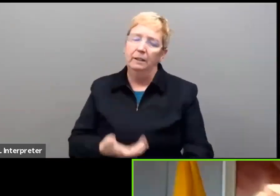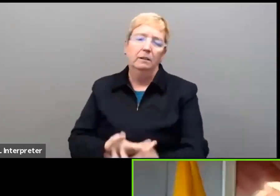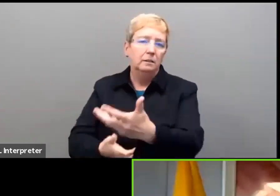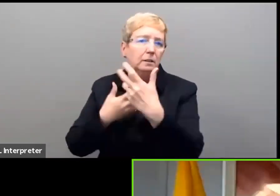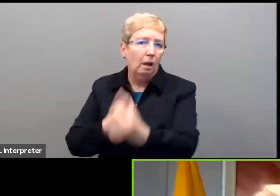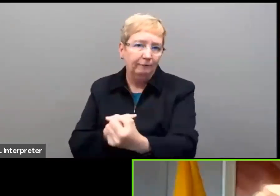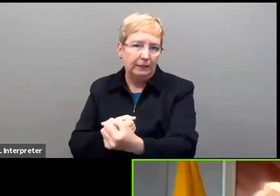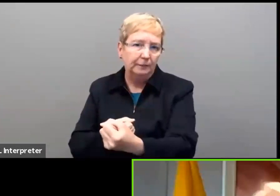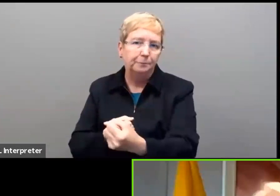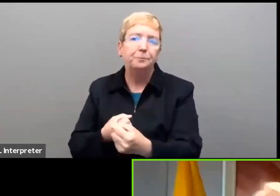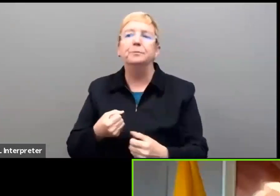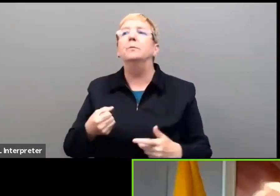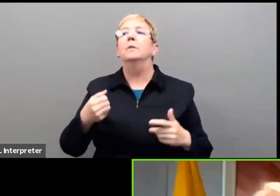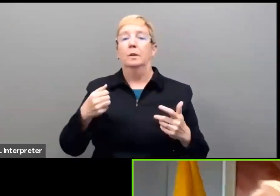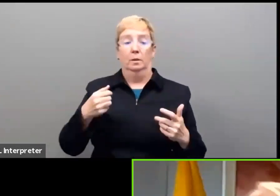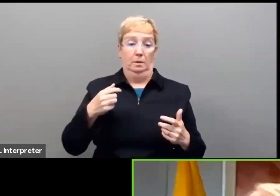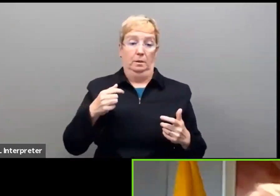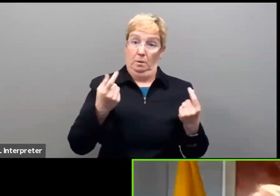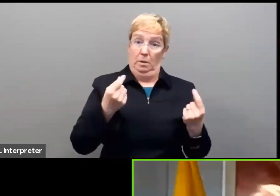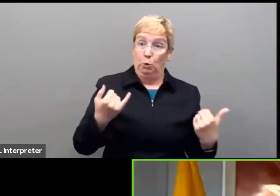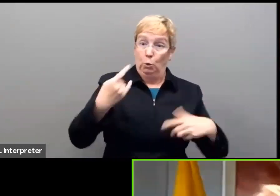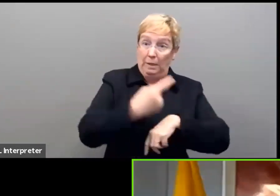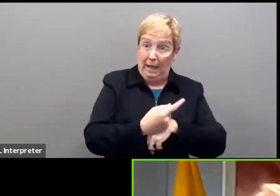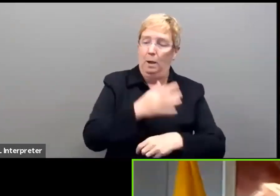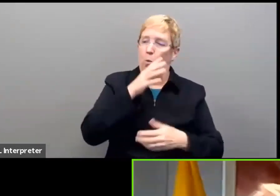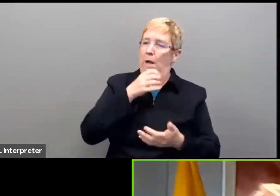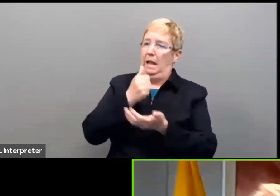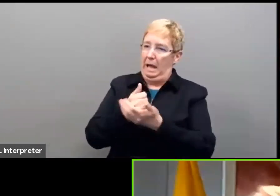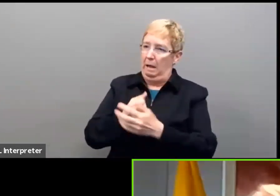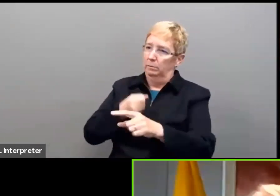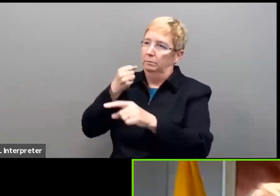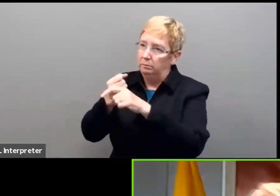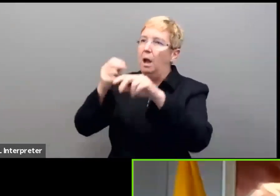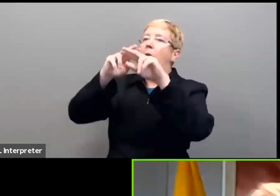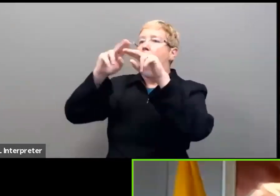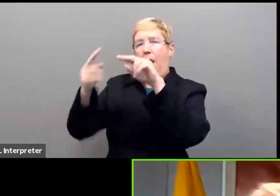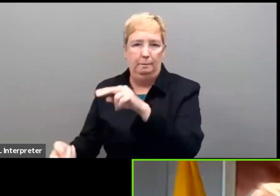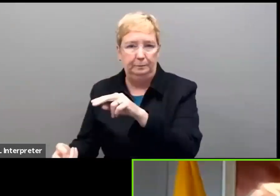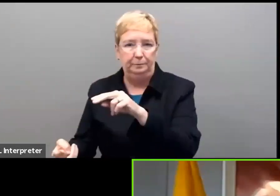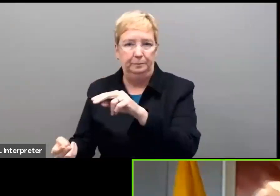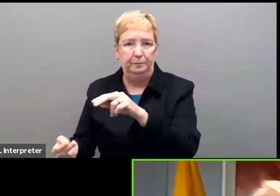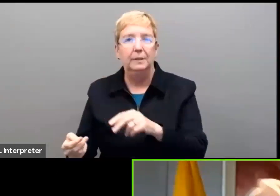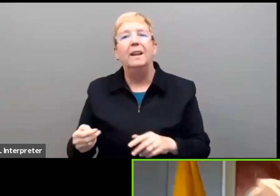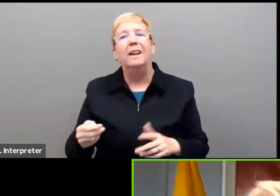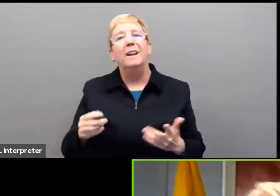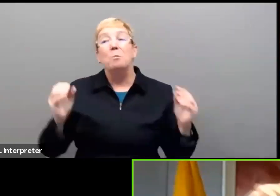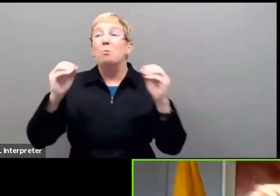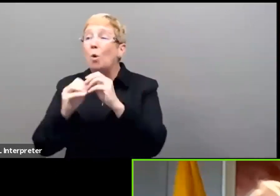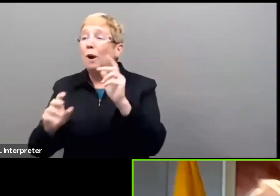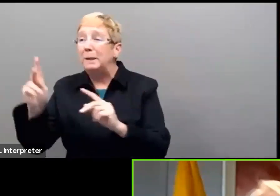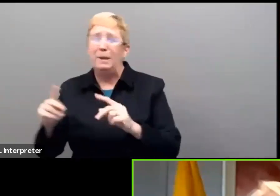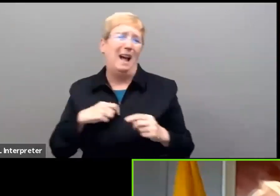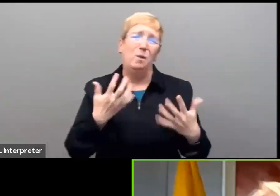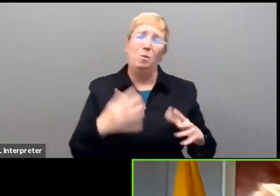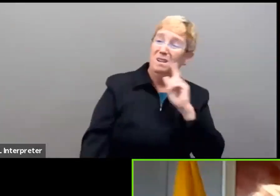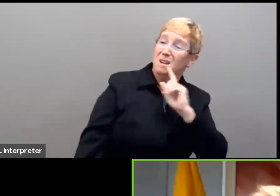más efectiva, que son los cubrebocas, y después si tienen que hacer implementar otras medidas adelante. Y yo